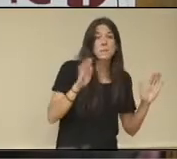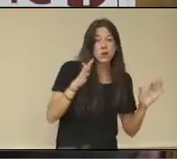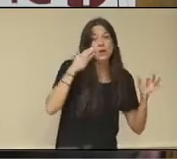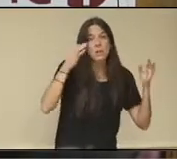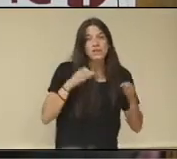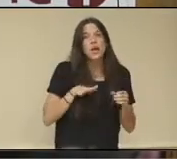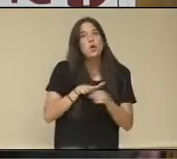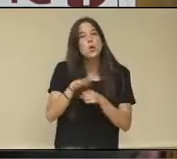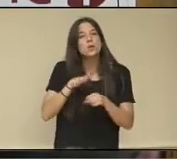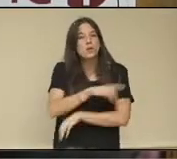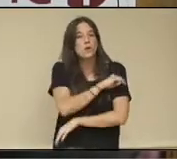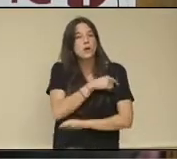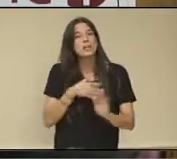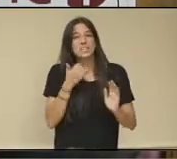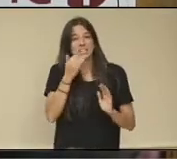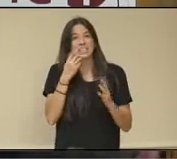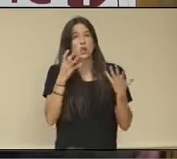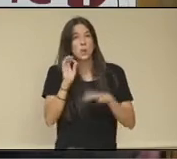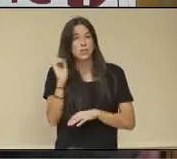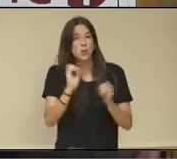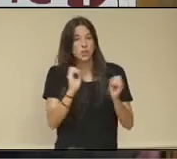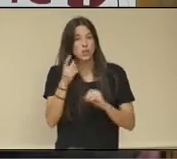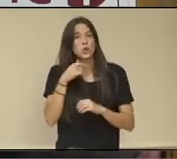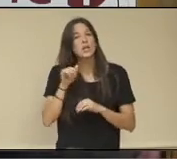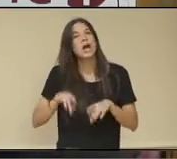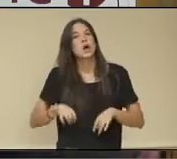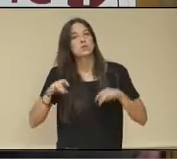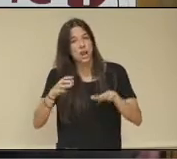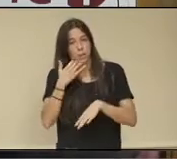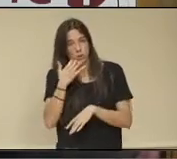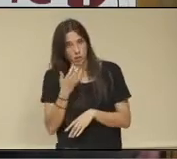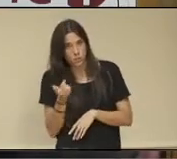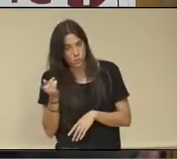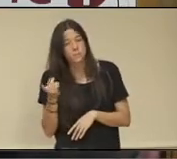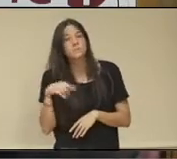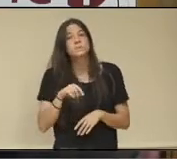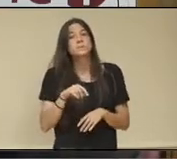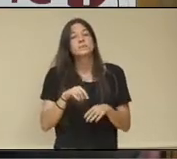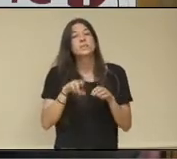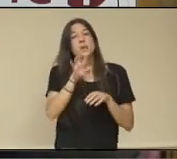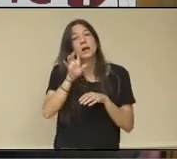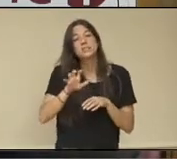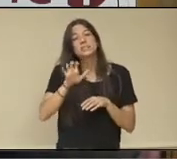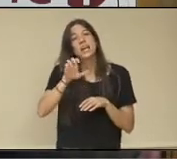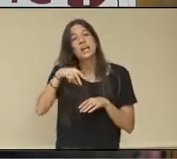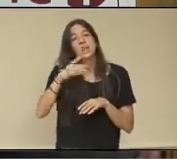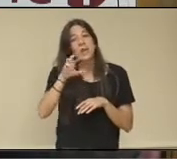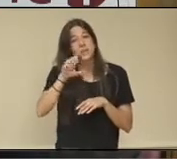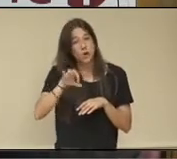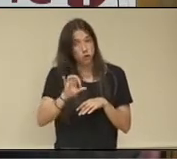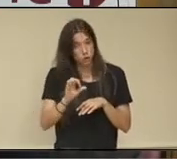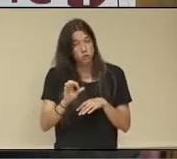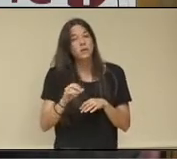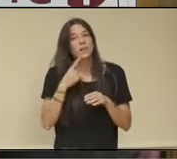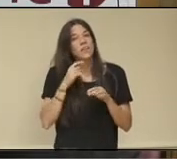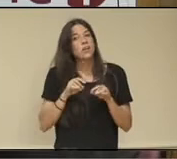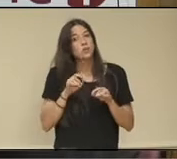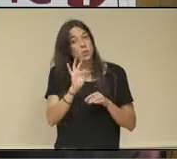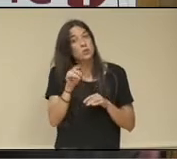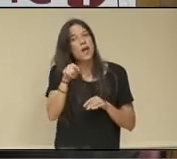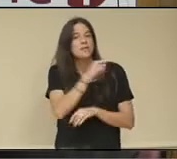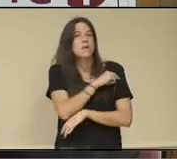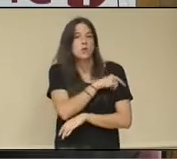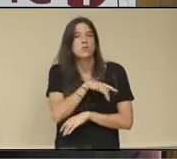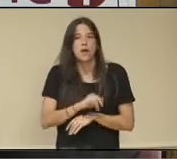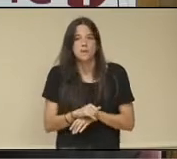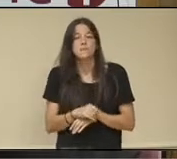del 90%, ni en Australia. Nos vacunamos en los países endémicos de tuberculosis. La vacuna de BCG,